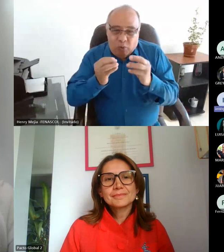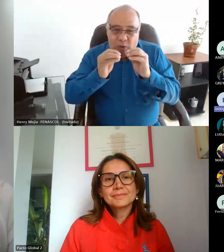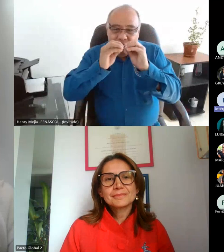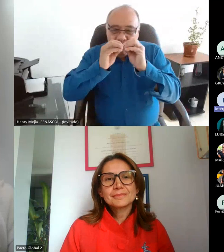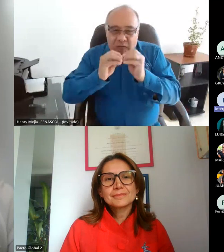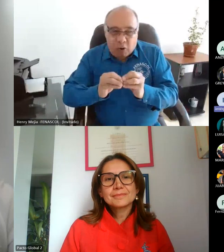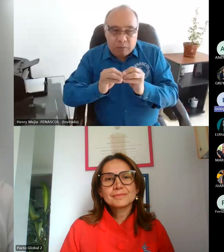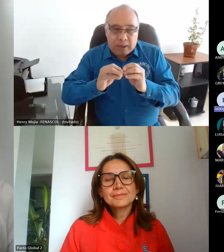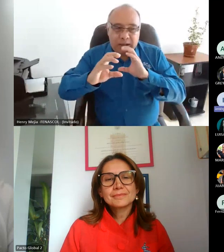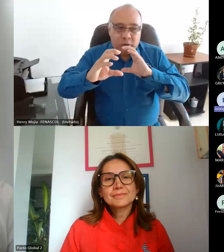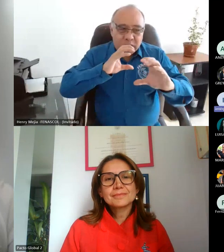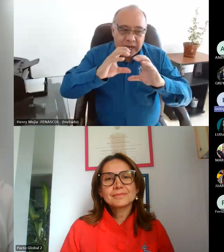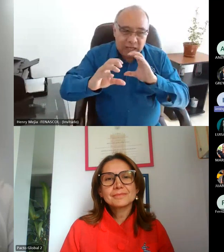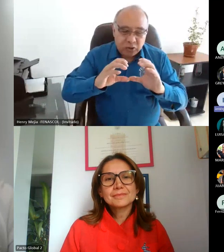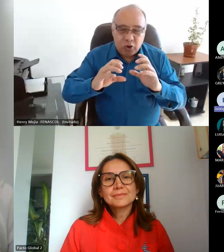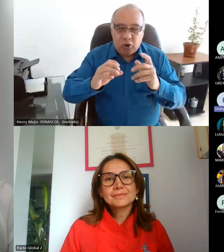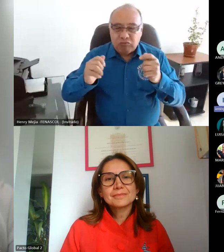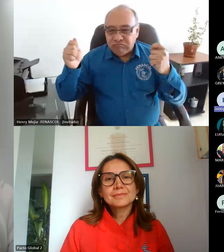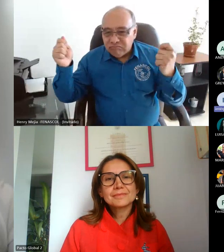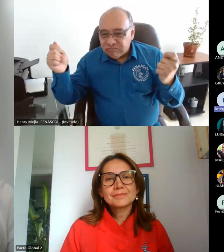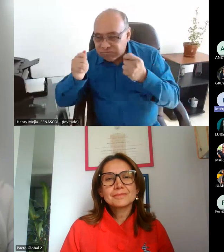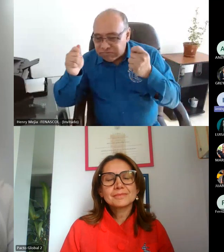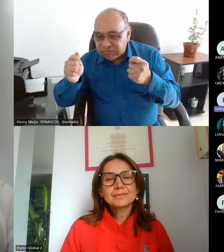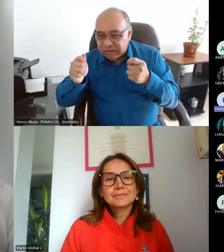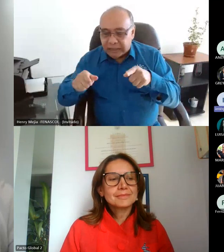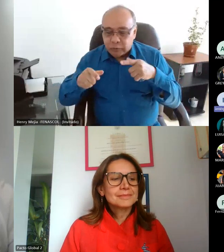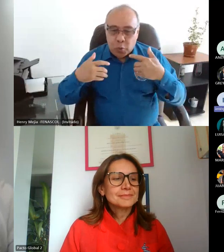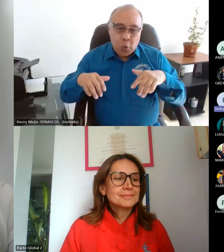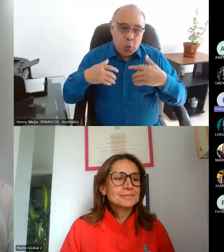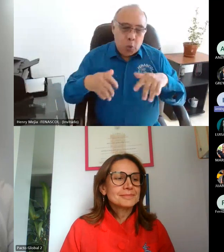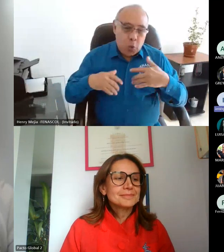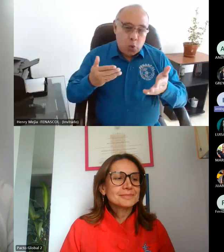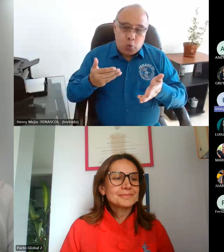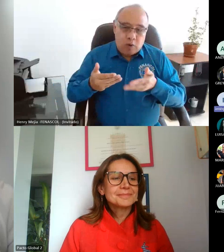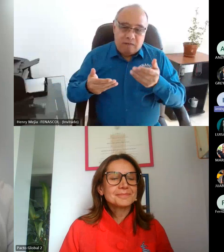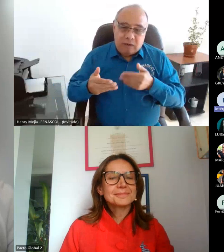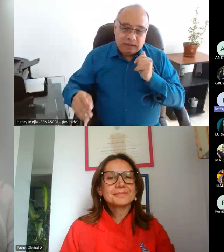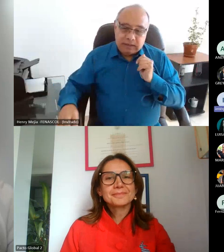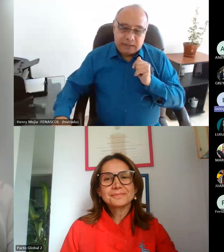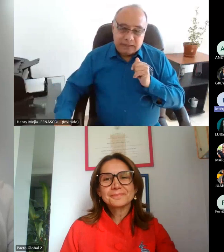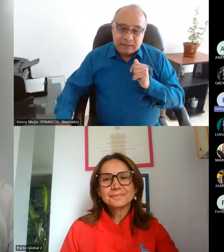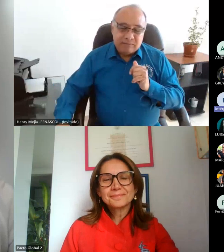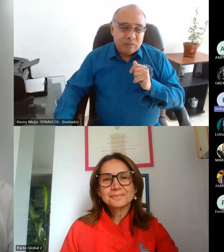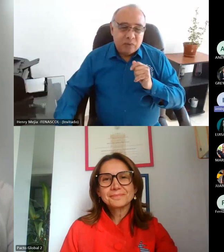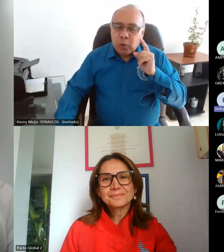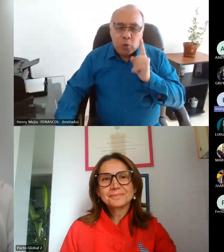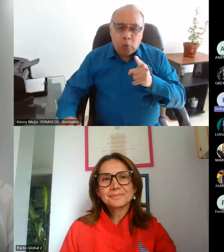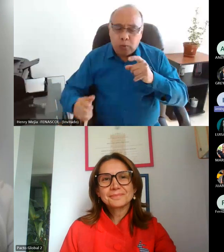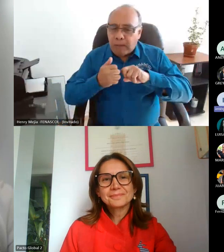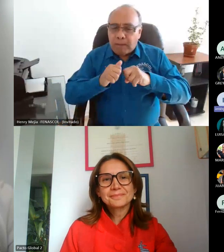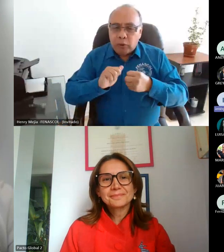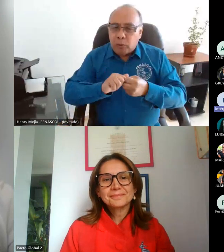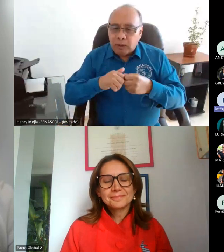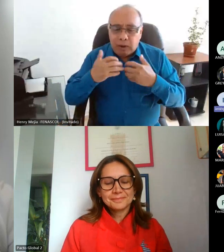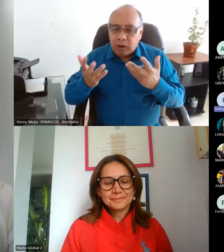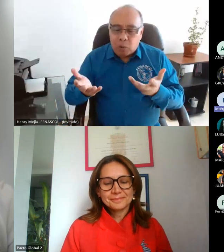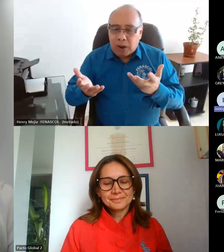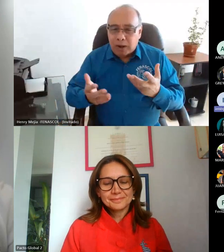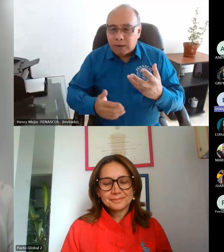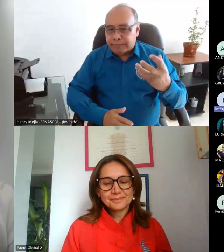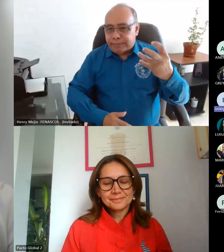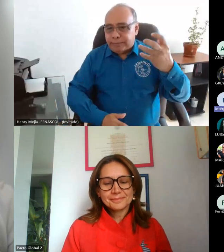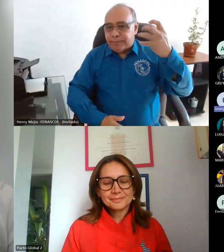el tema de inclusión eh la forma de comunicación eh Cómo hacer eh estas comunicaciones